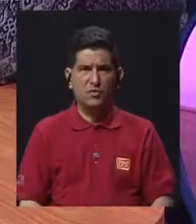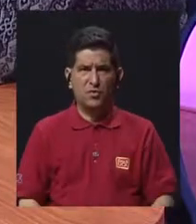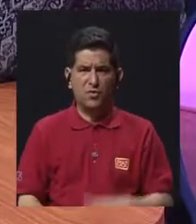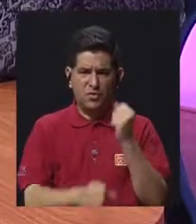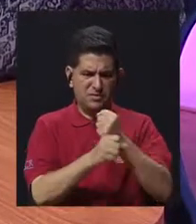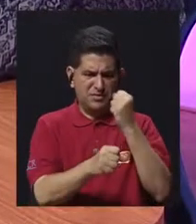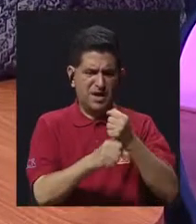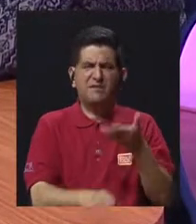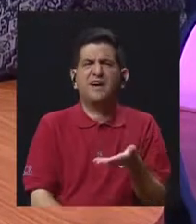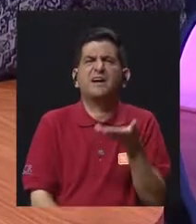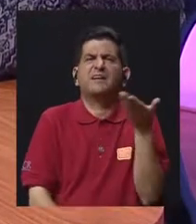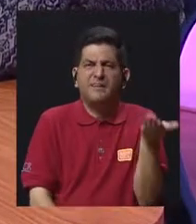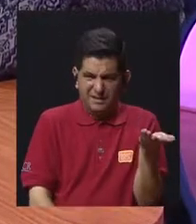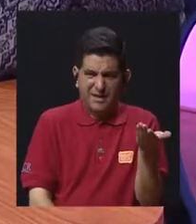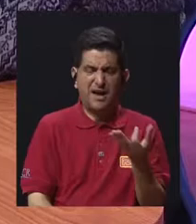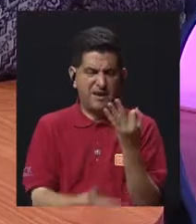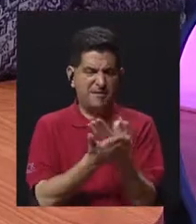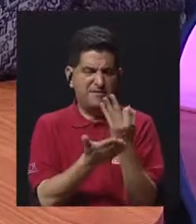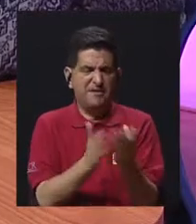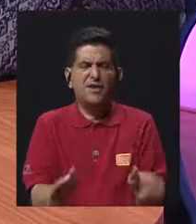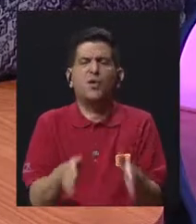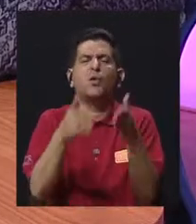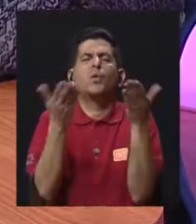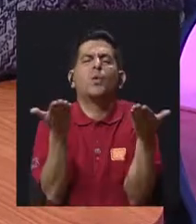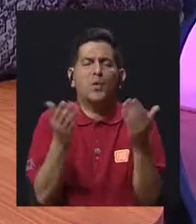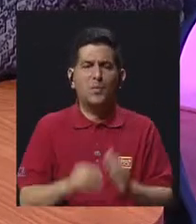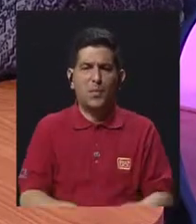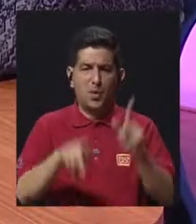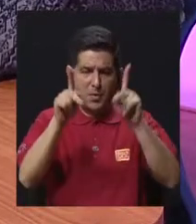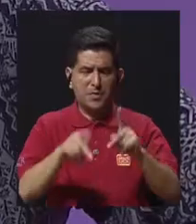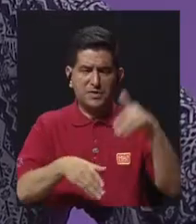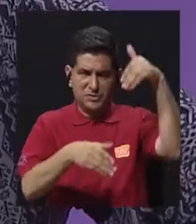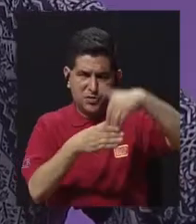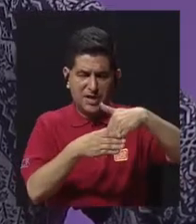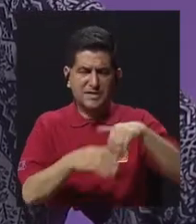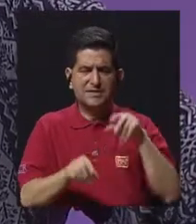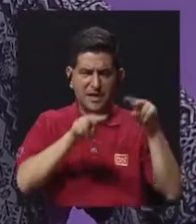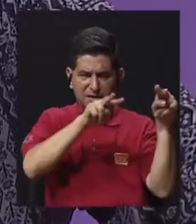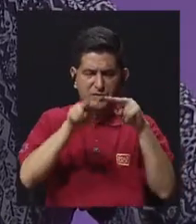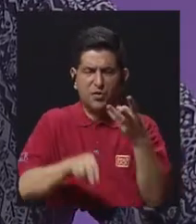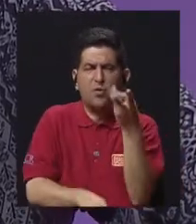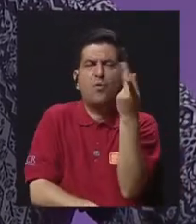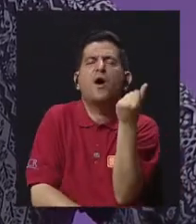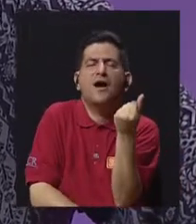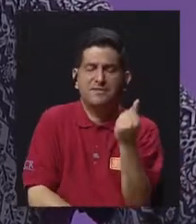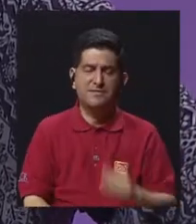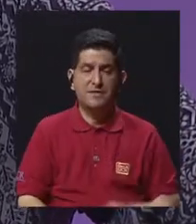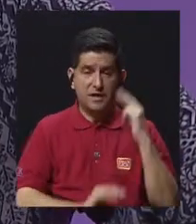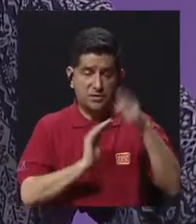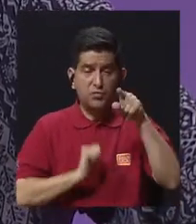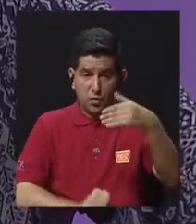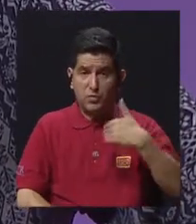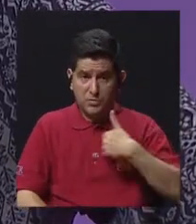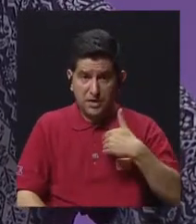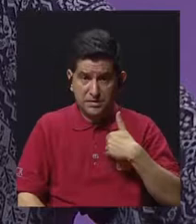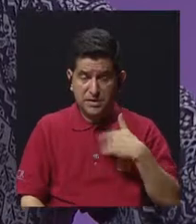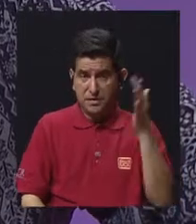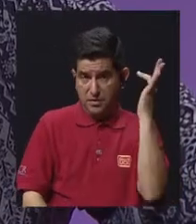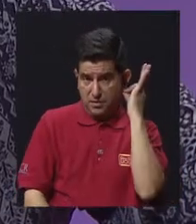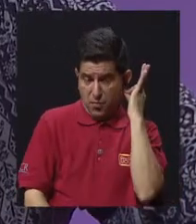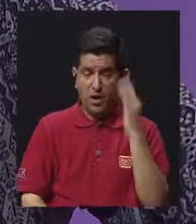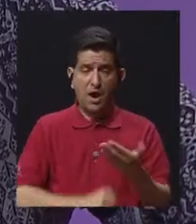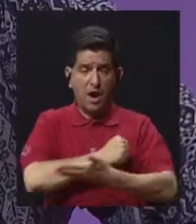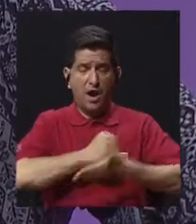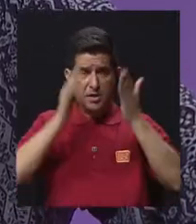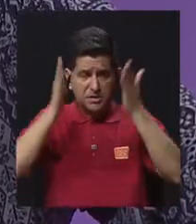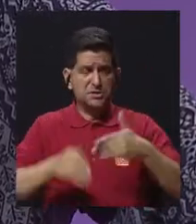funciona ese observatorio, qué trabajo hacen, cómo se financia, cuánta gente forma parte del observatorio